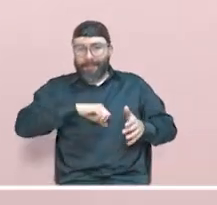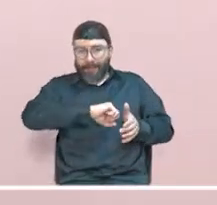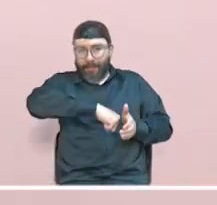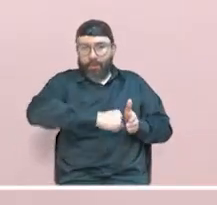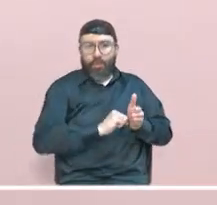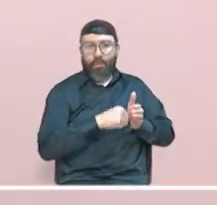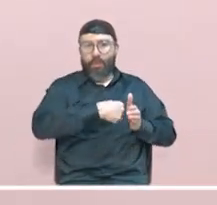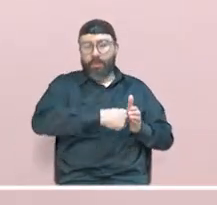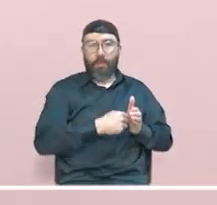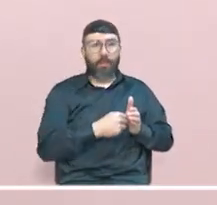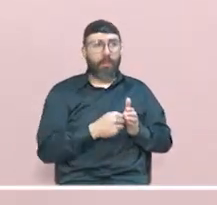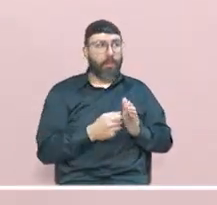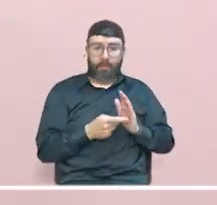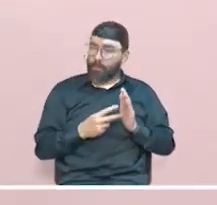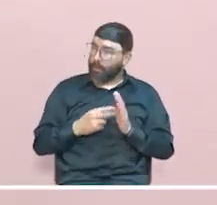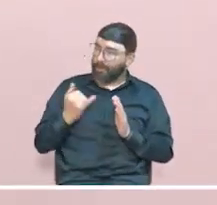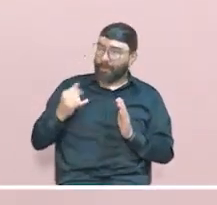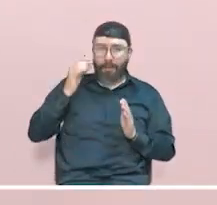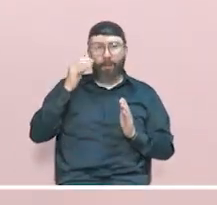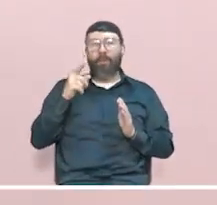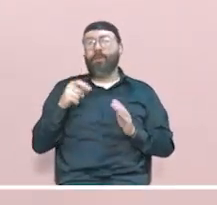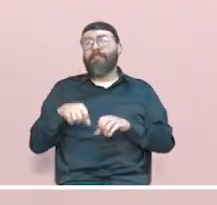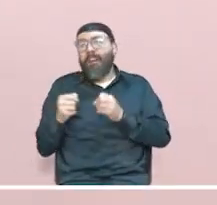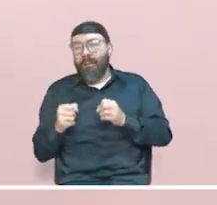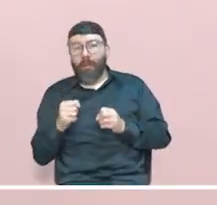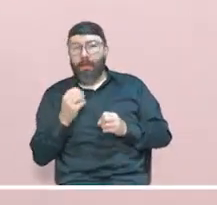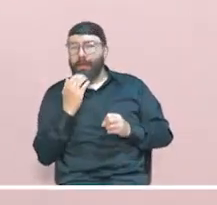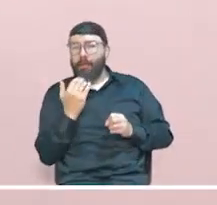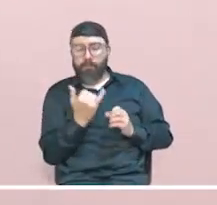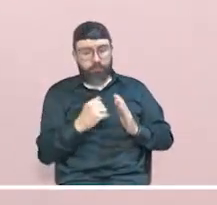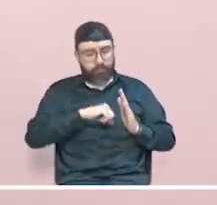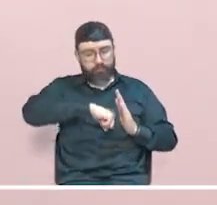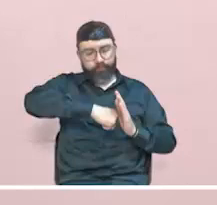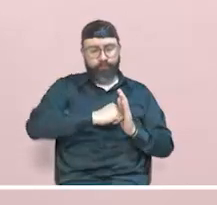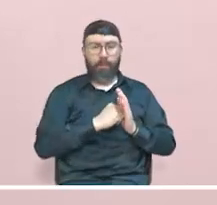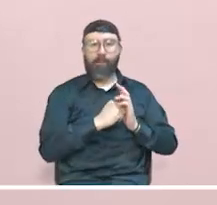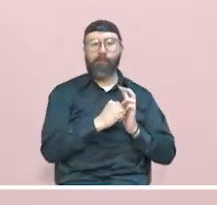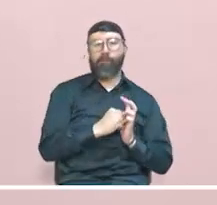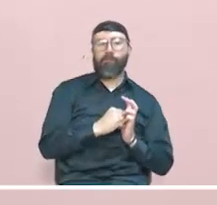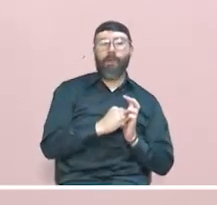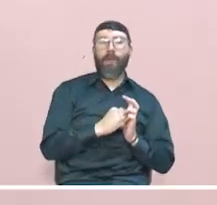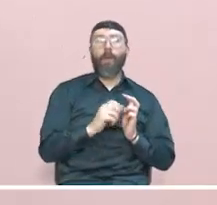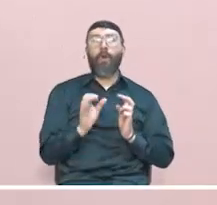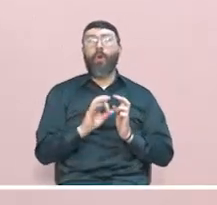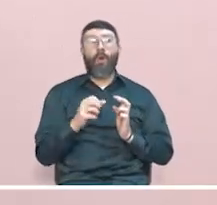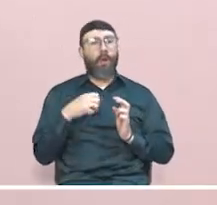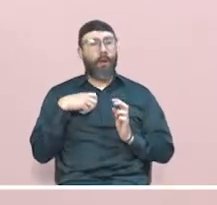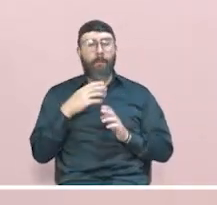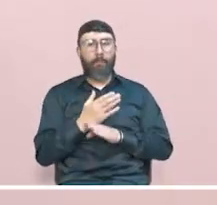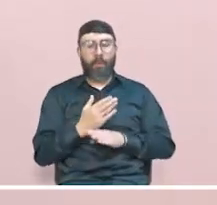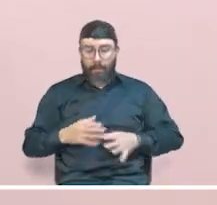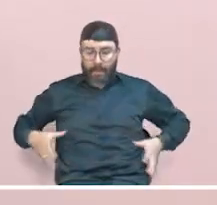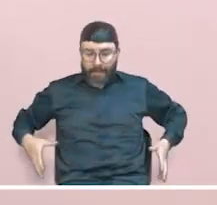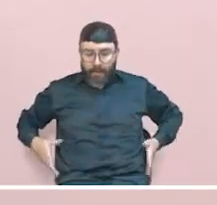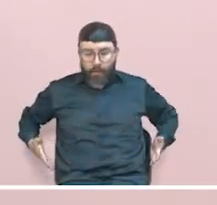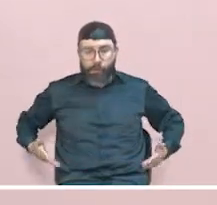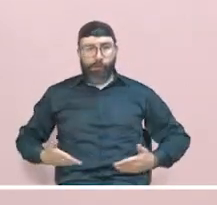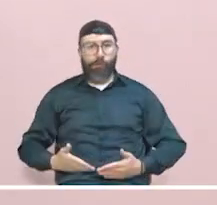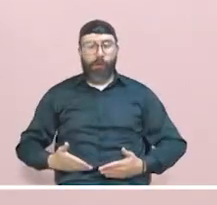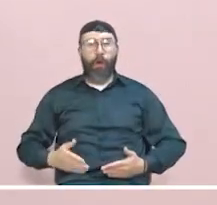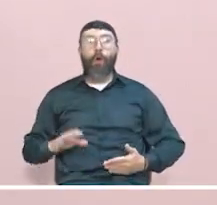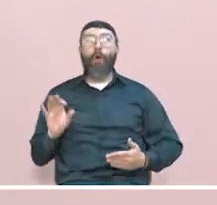zonas, cuando hay algún tipo de desviación, por ejemplo, no solamente con los problemas de la pelvis, sino la